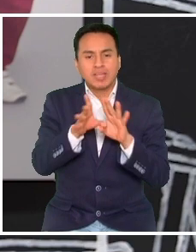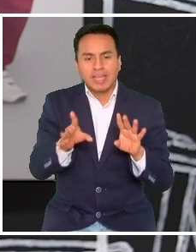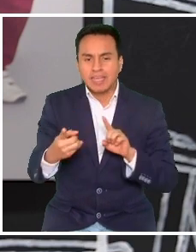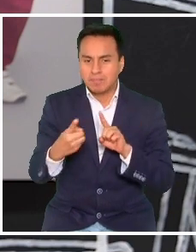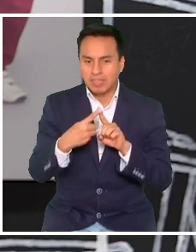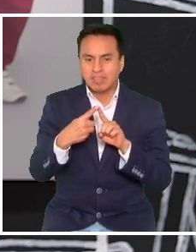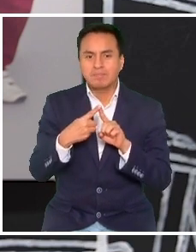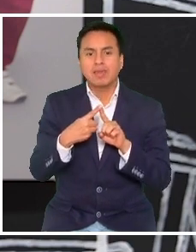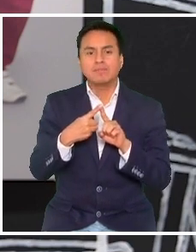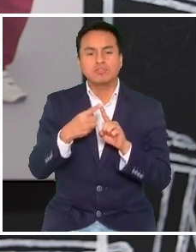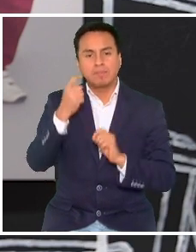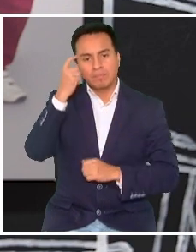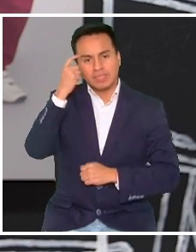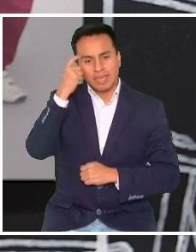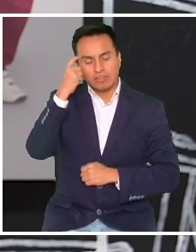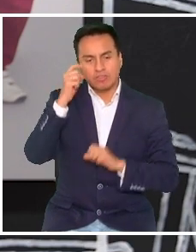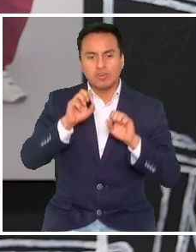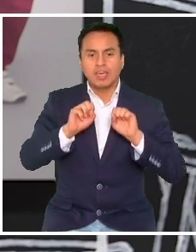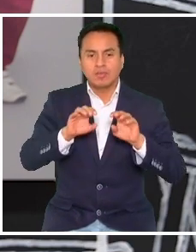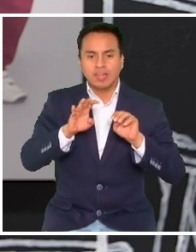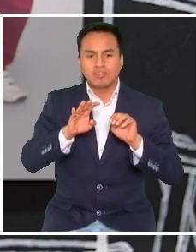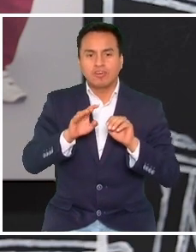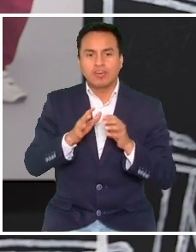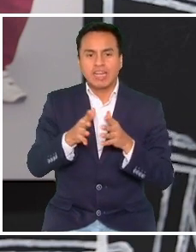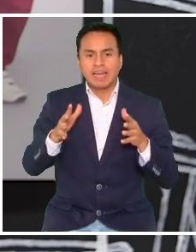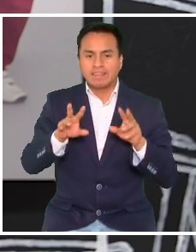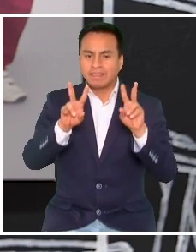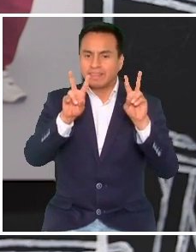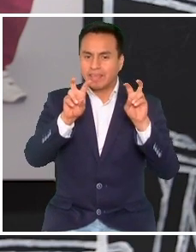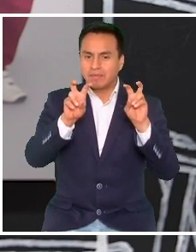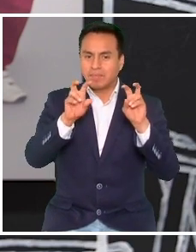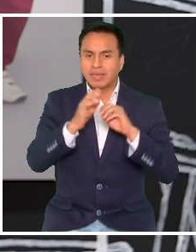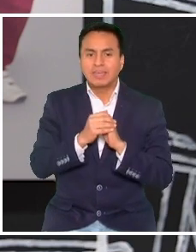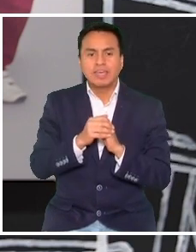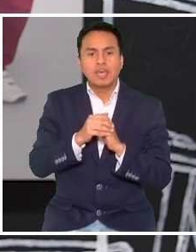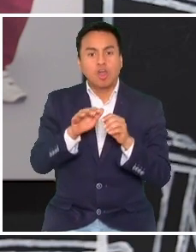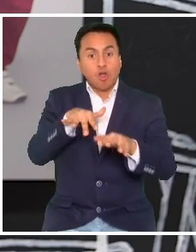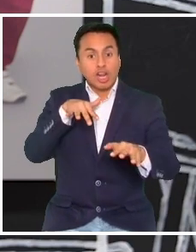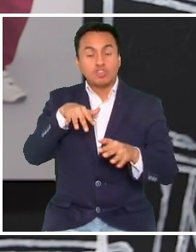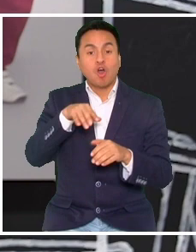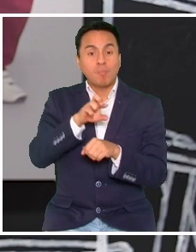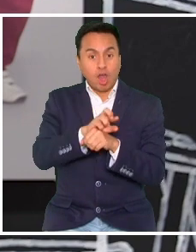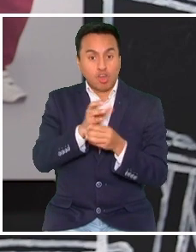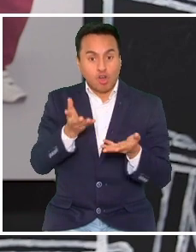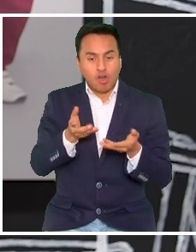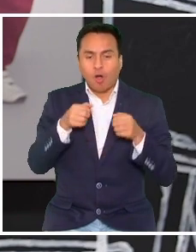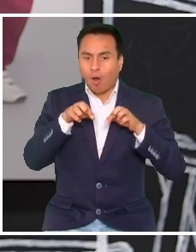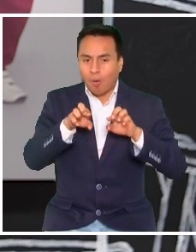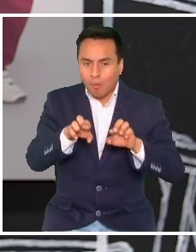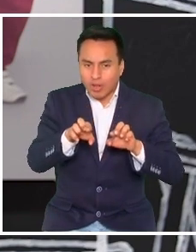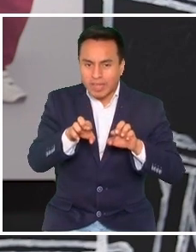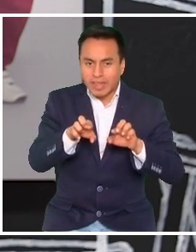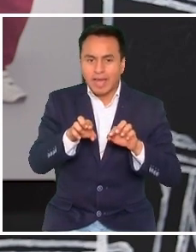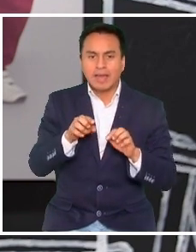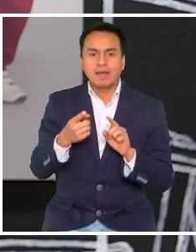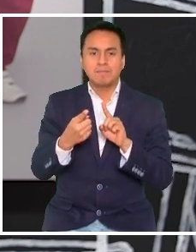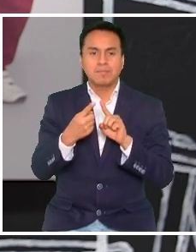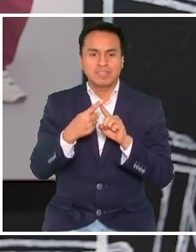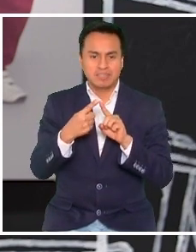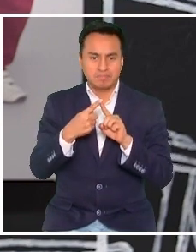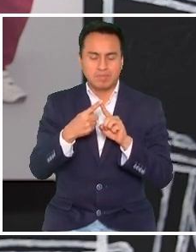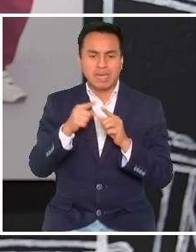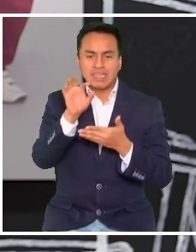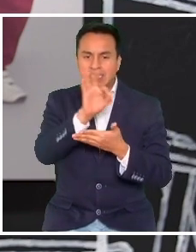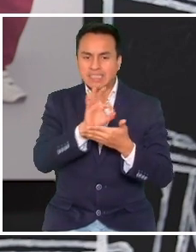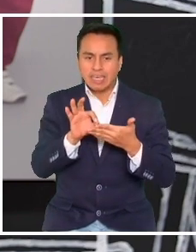participemos pensando en que la educación es un gran tema y que este congreso pedagógico es una oportunidad para participar en